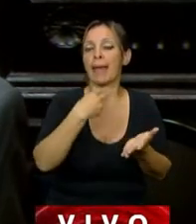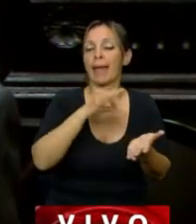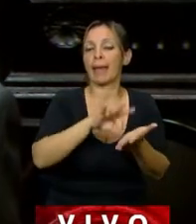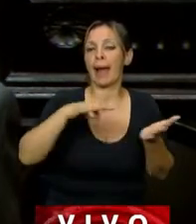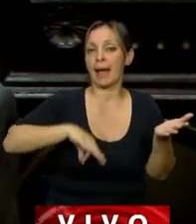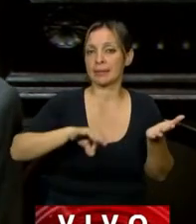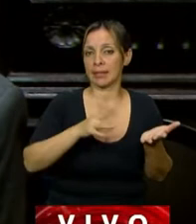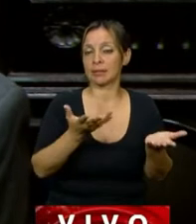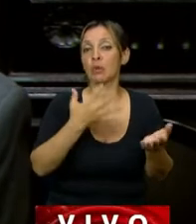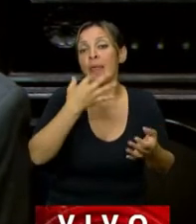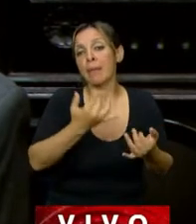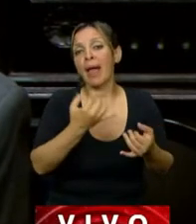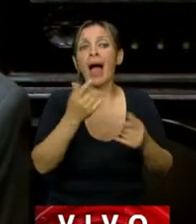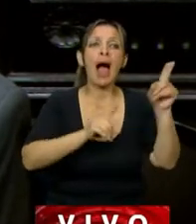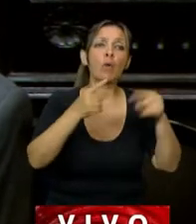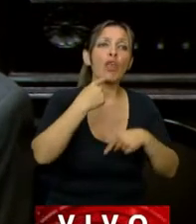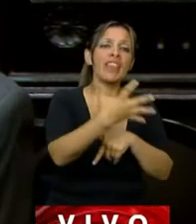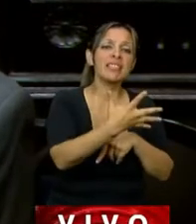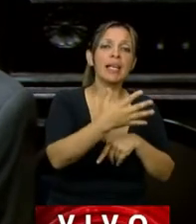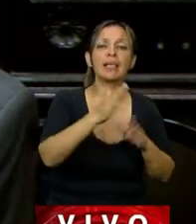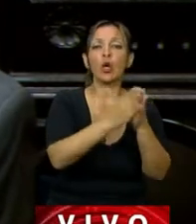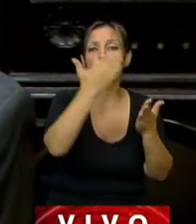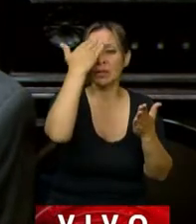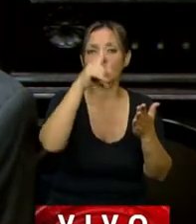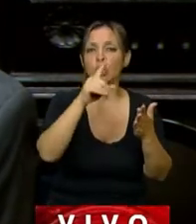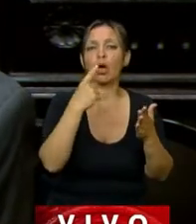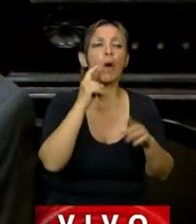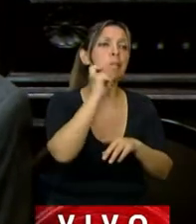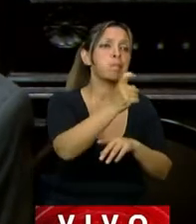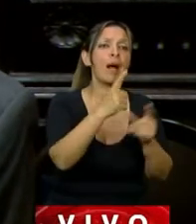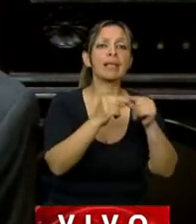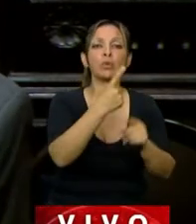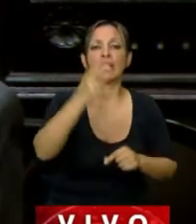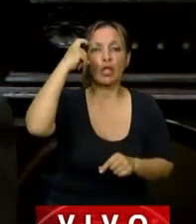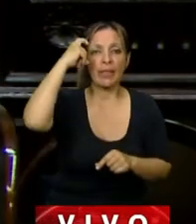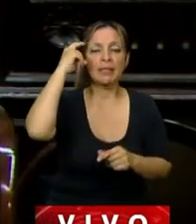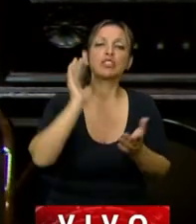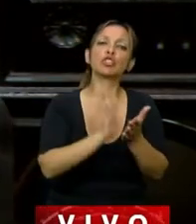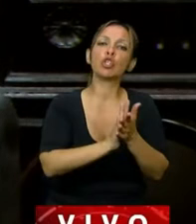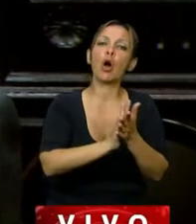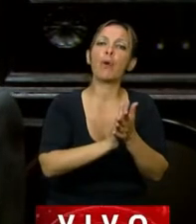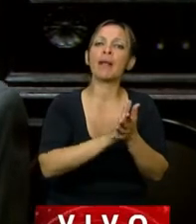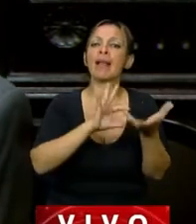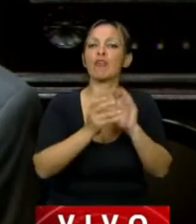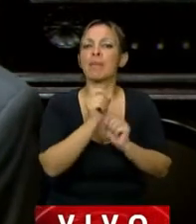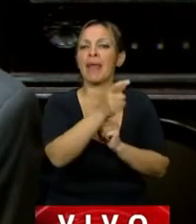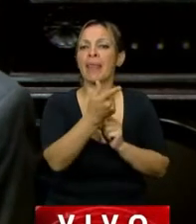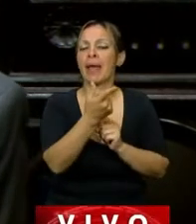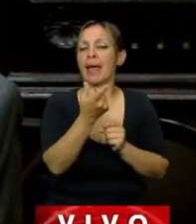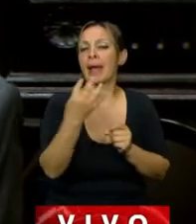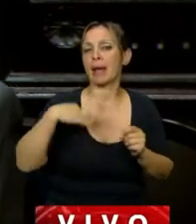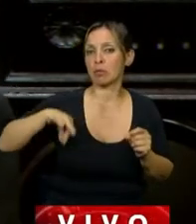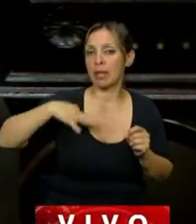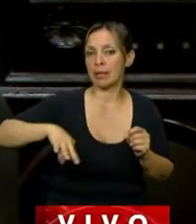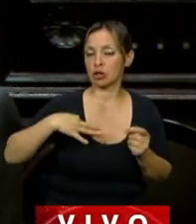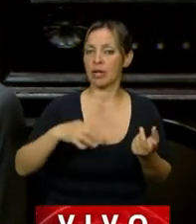la inconstitucionalidad que se pretende porque vulnera el artículo 110 de la Constitución, que habla de la intangibilidad de las remuneraciones, que dice